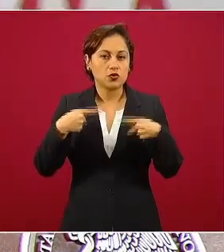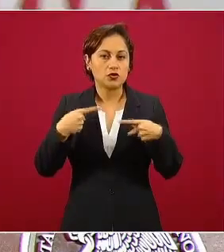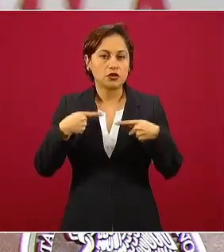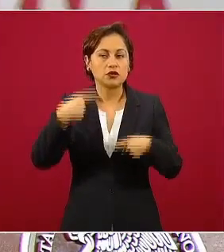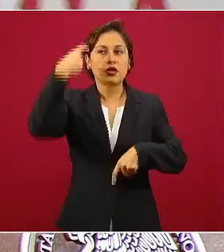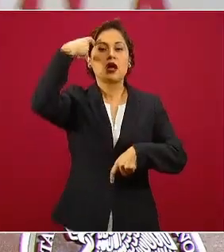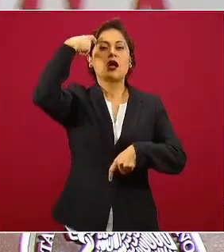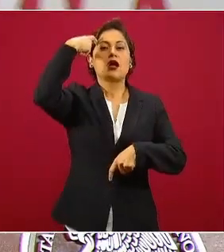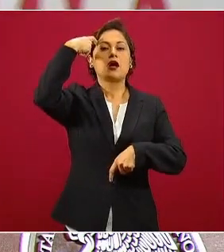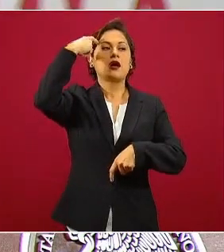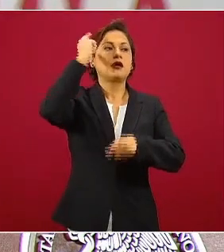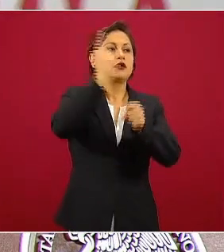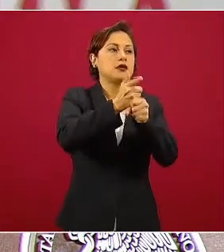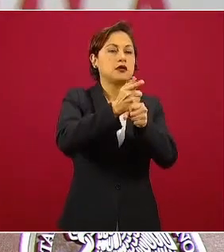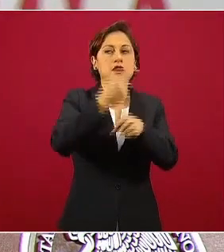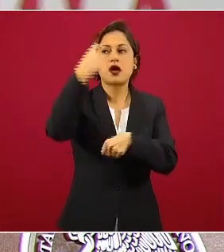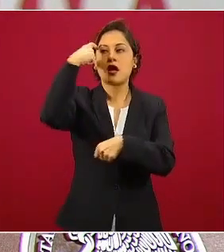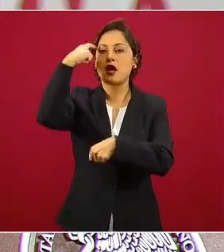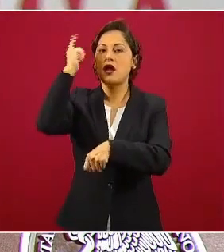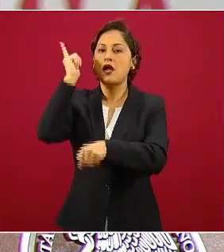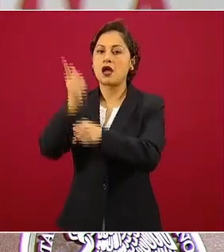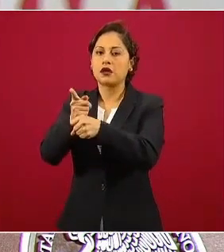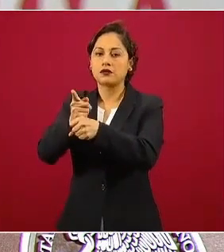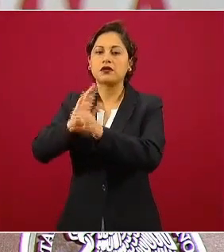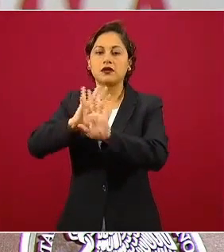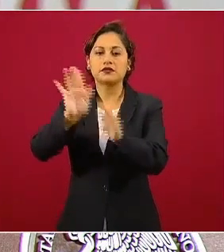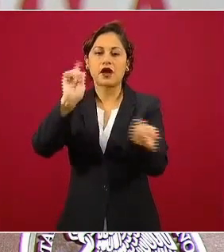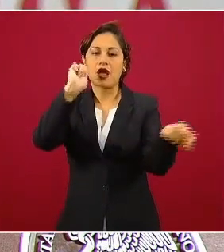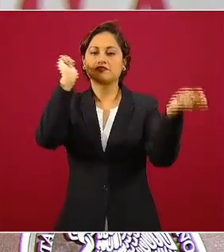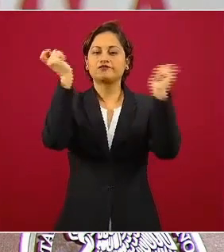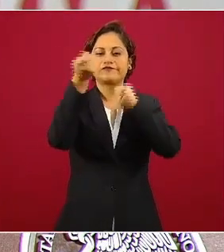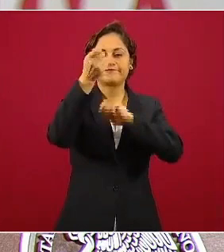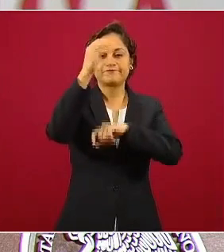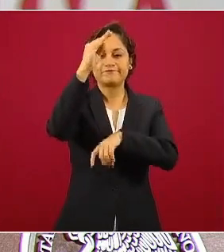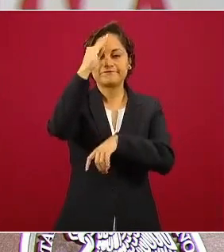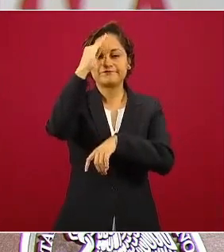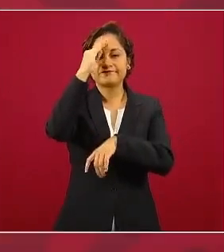conciencia, ya hay un cambio de mentalidad.